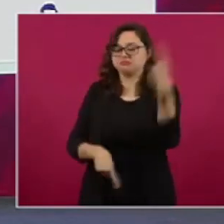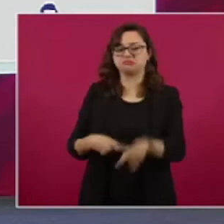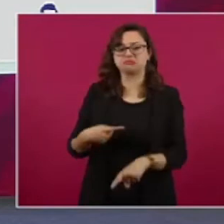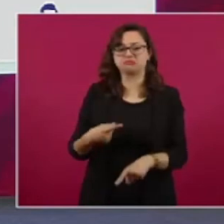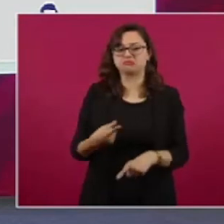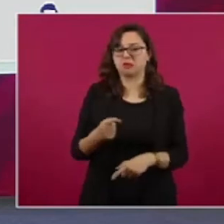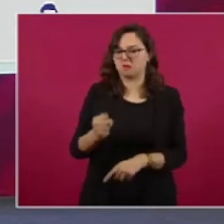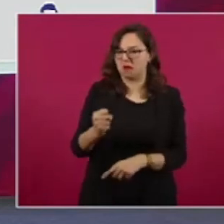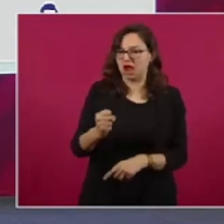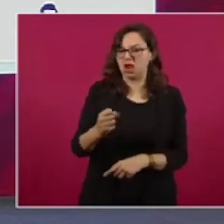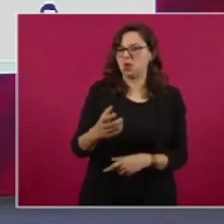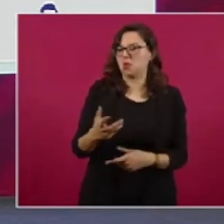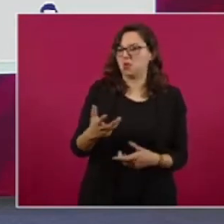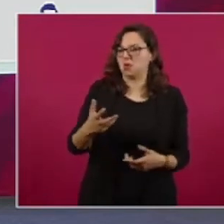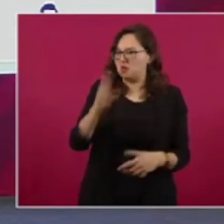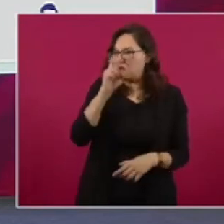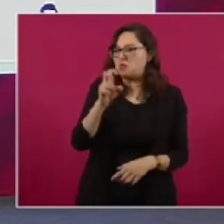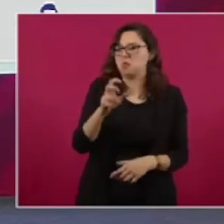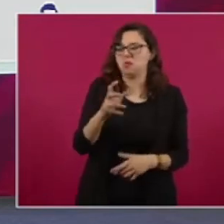con la mano dura.